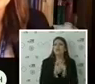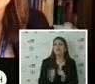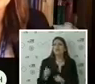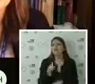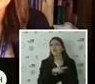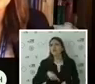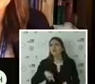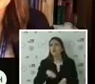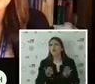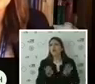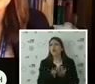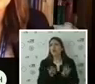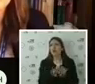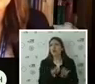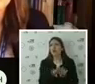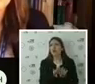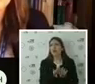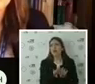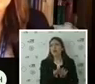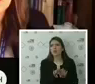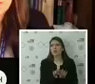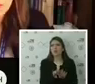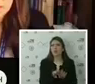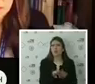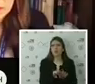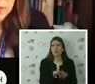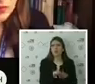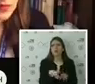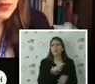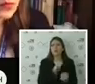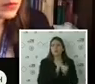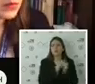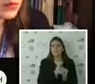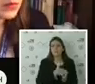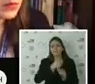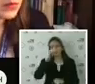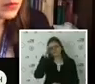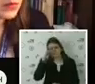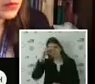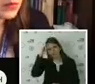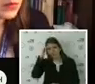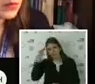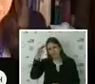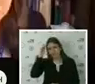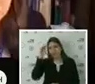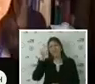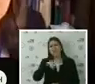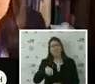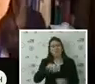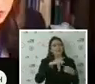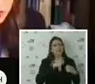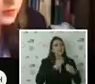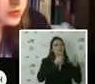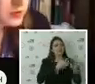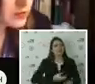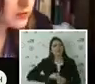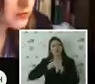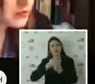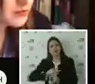tipo de ejercicios y de ir pensando, como lo que han dicho en este